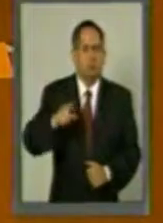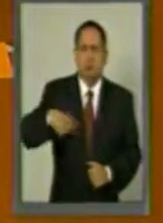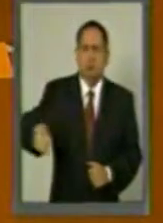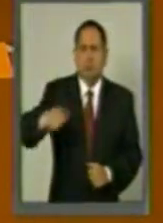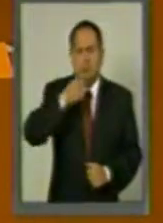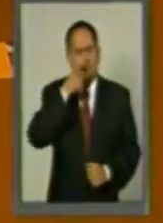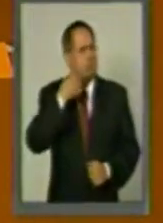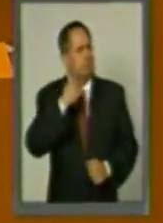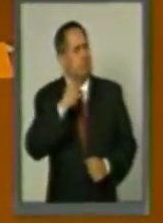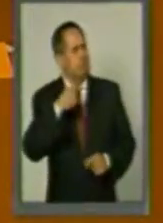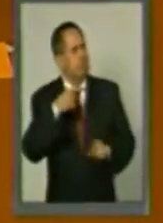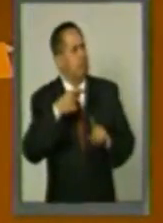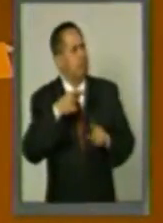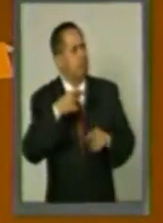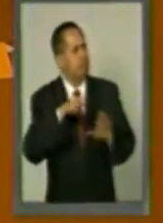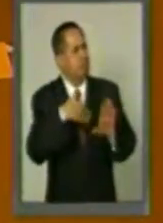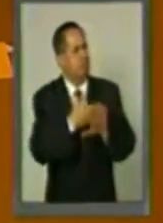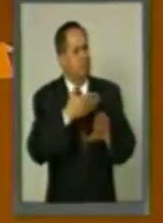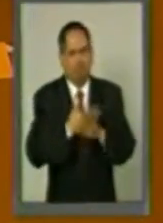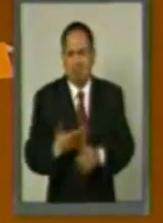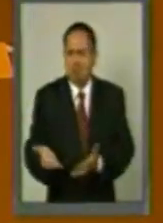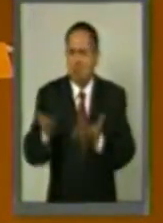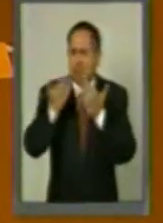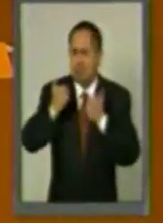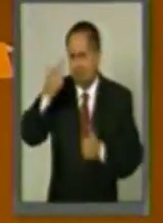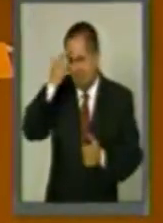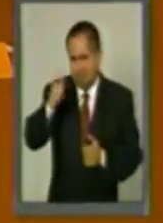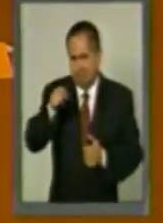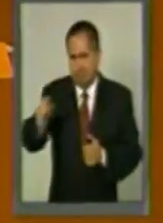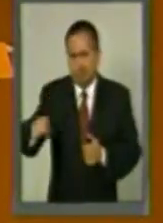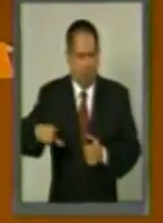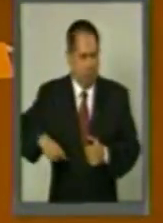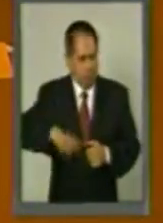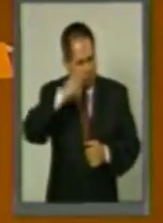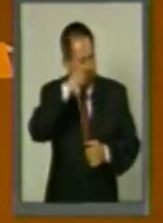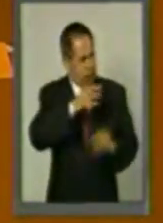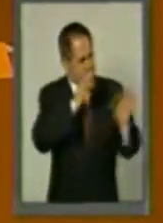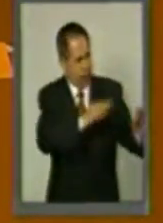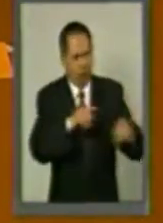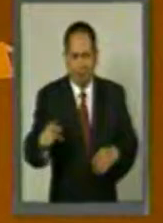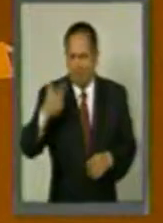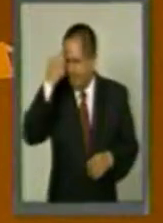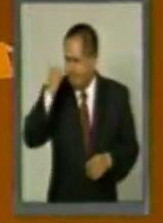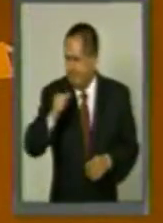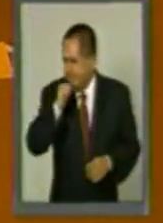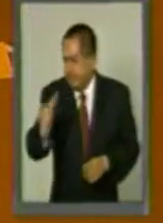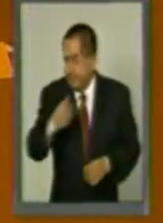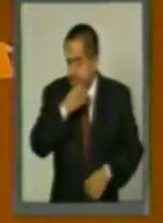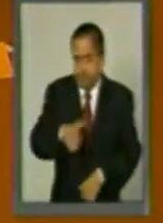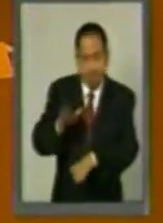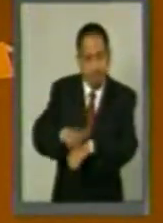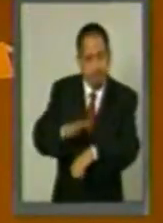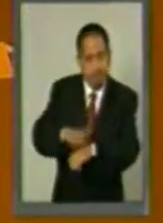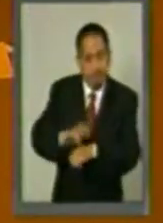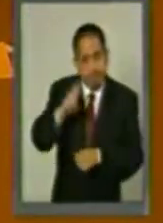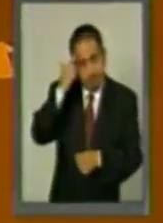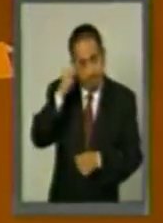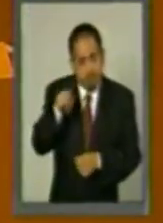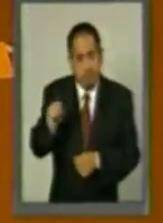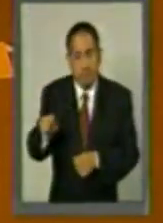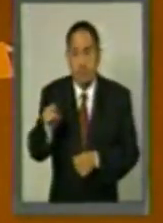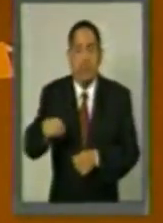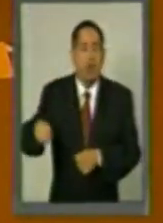critican sin fundamento al gobierno de la República, les recuerdo que hay quienes